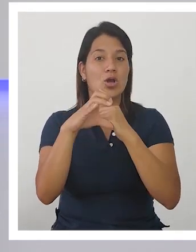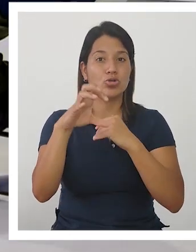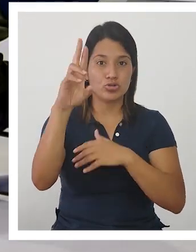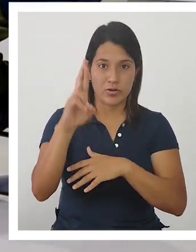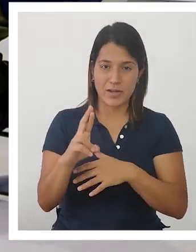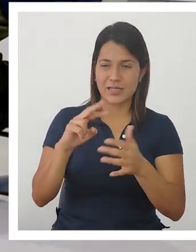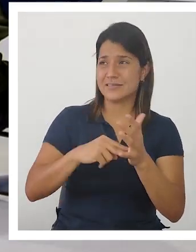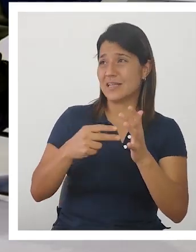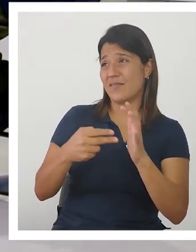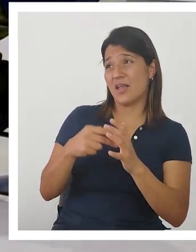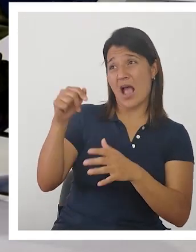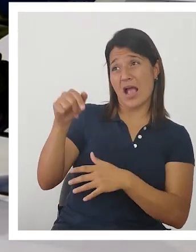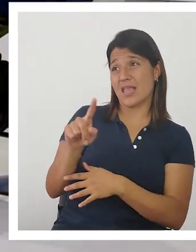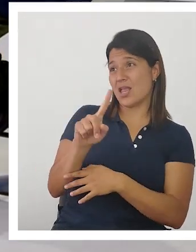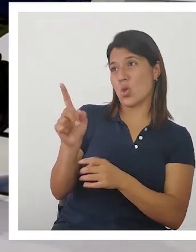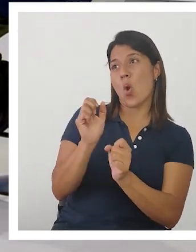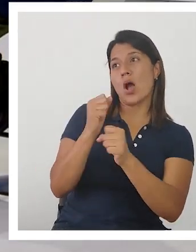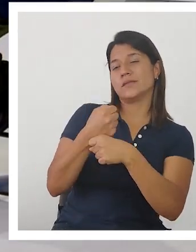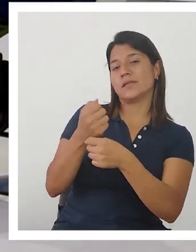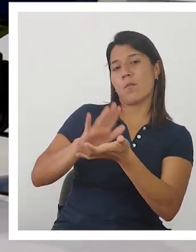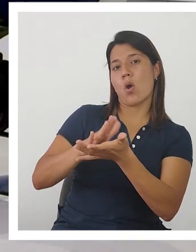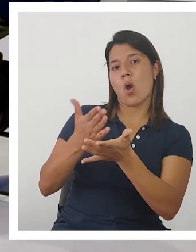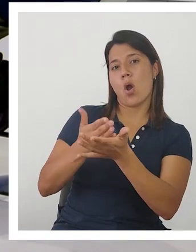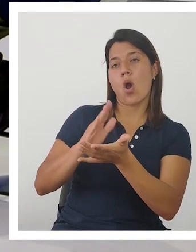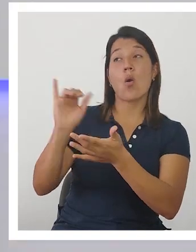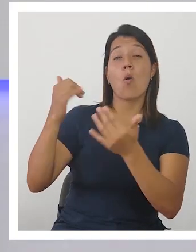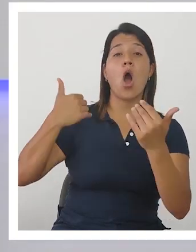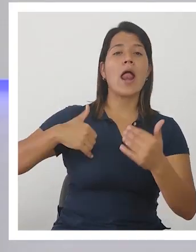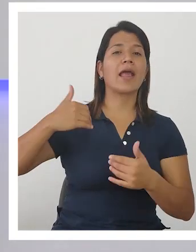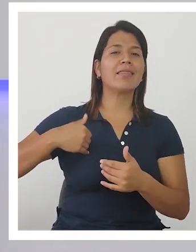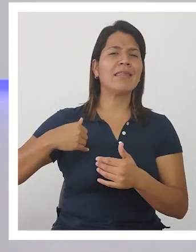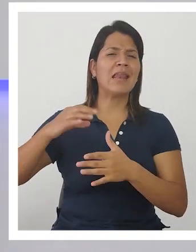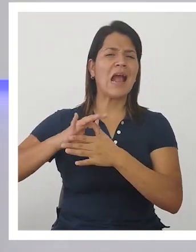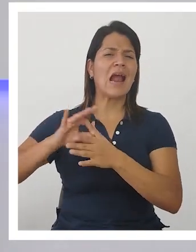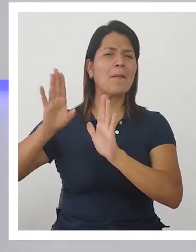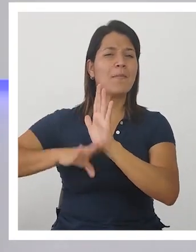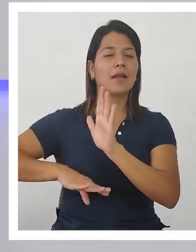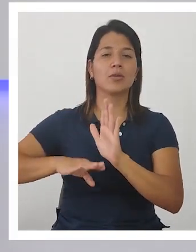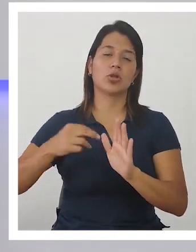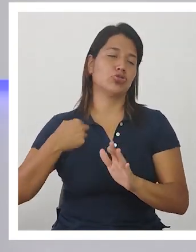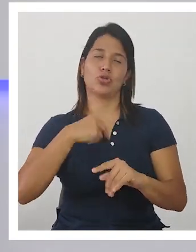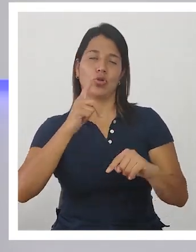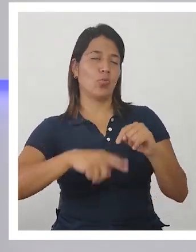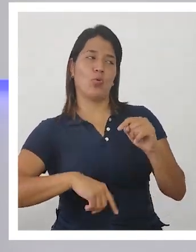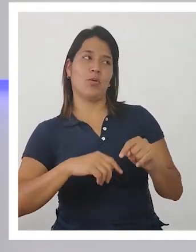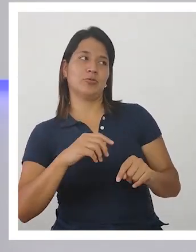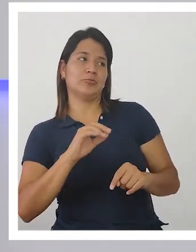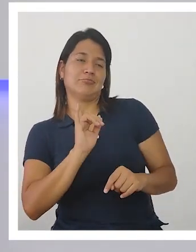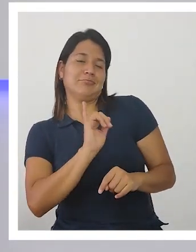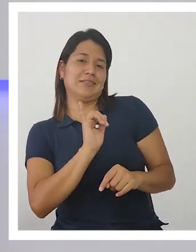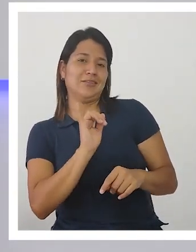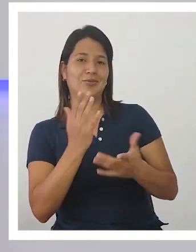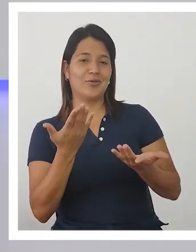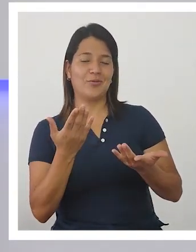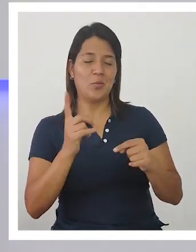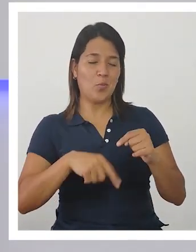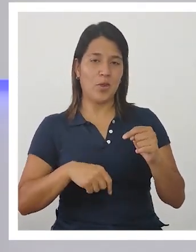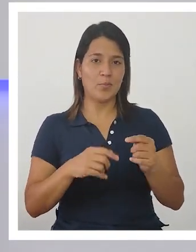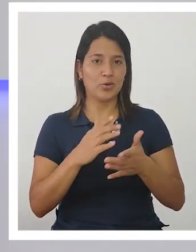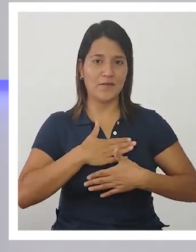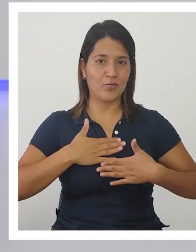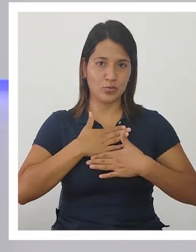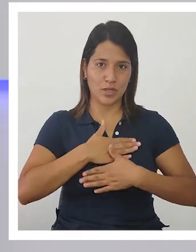asaditos. Exactamente, no somos Argentina, entonces no nos podemos dar esos lujos. Importar es carísimo,